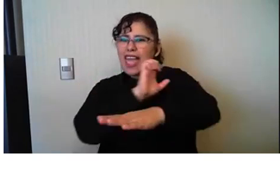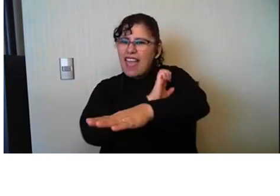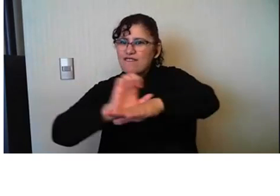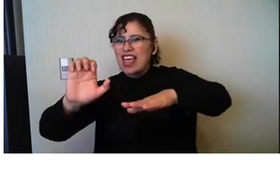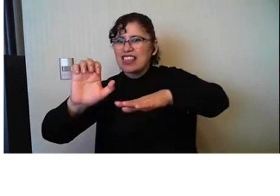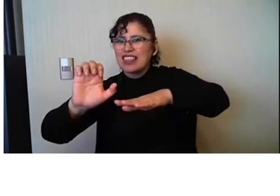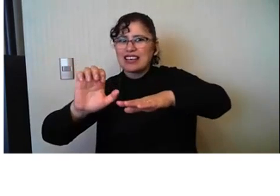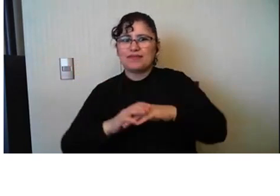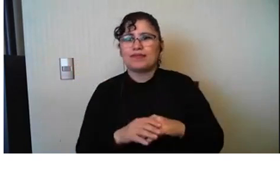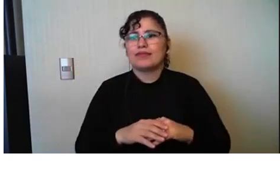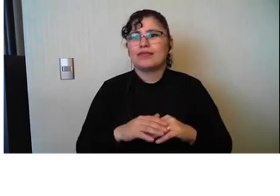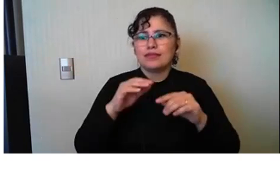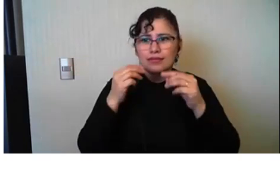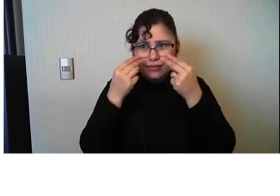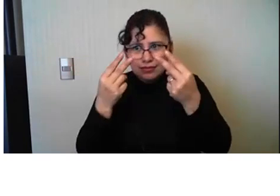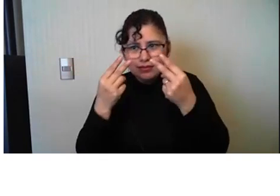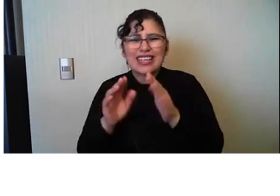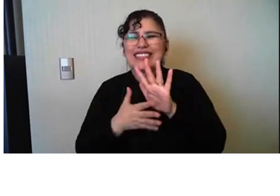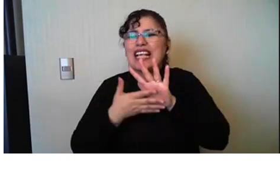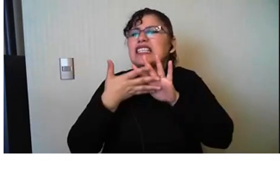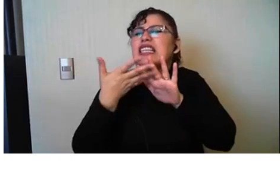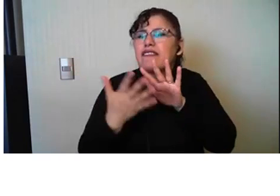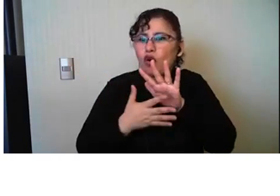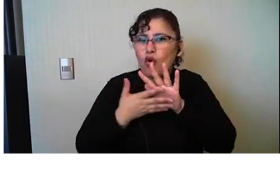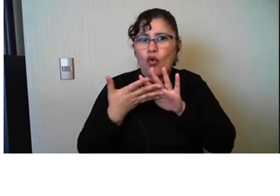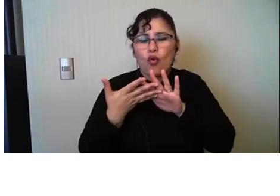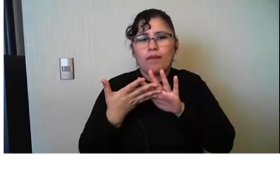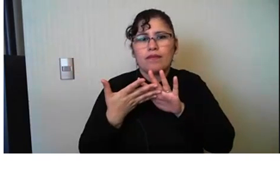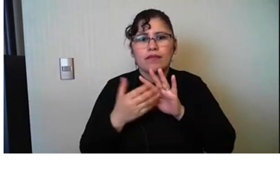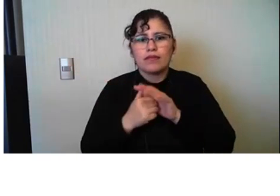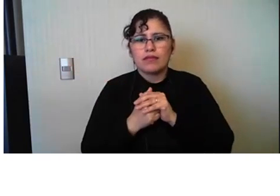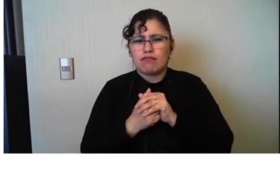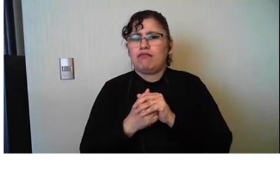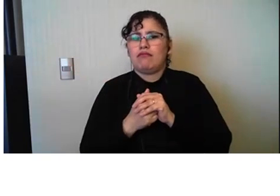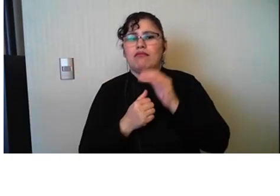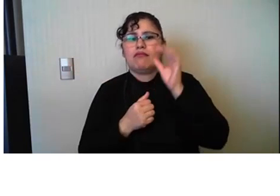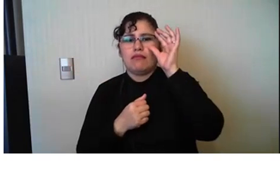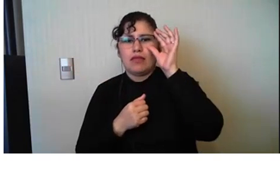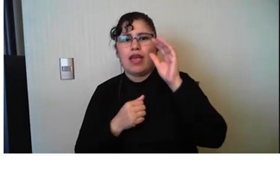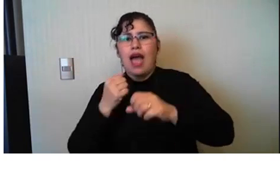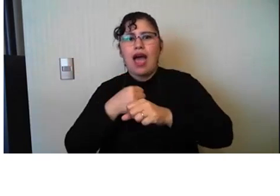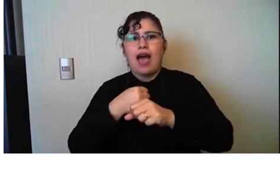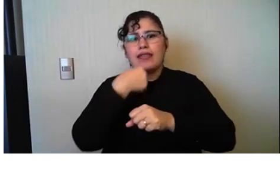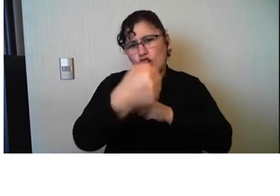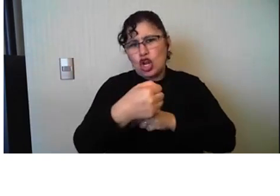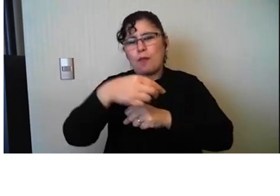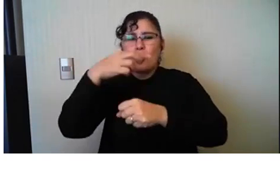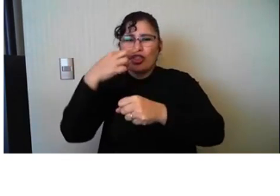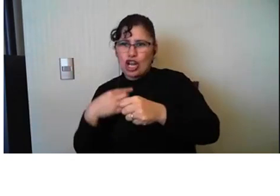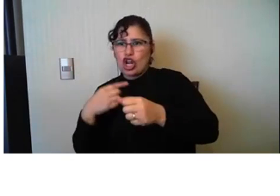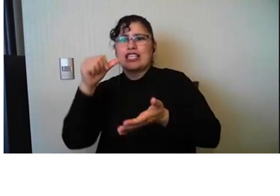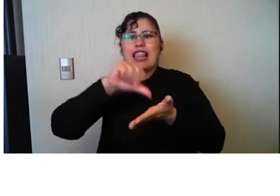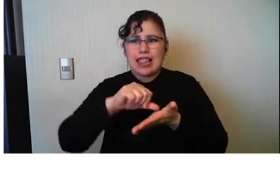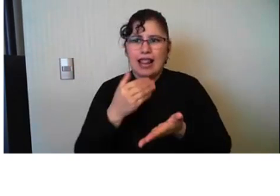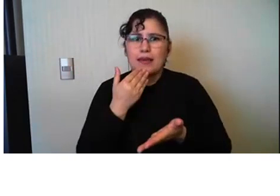radiaciones ópticas que se pueden denominar como anteriores, como centrales y como posteriores. Y luego tenemos estas